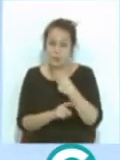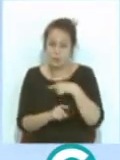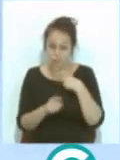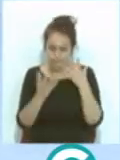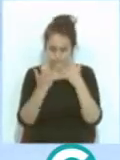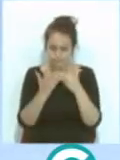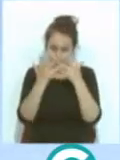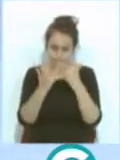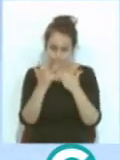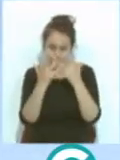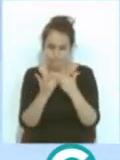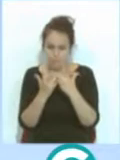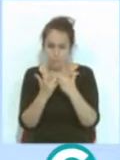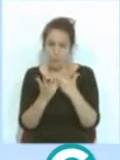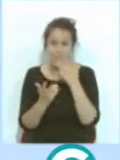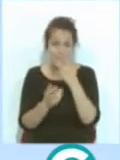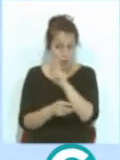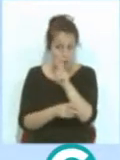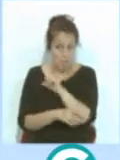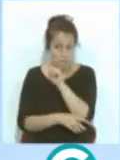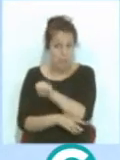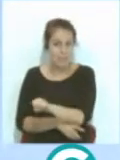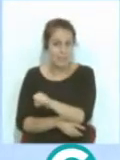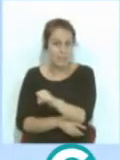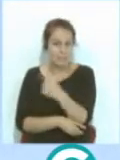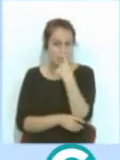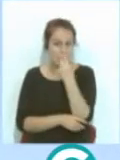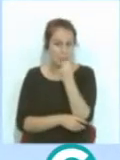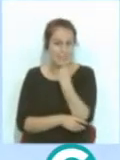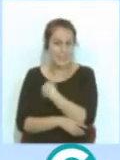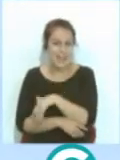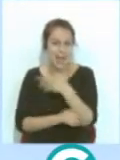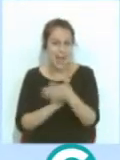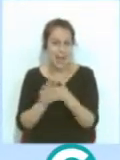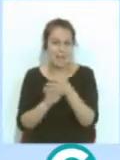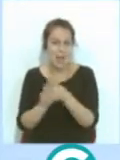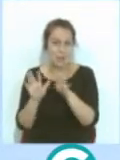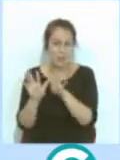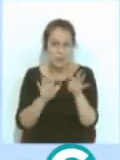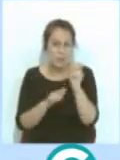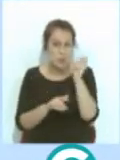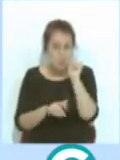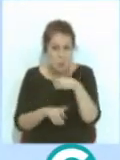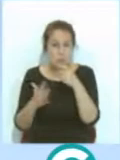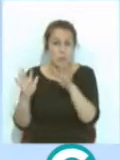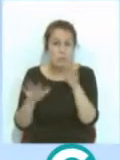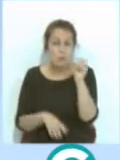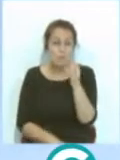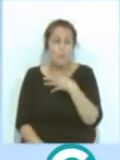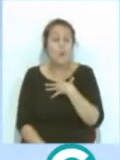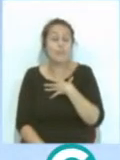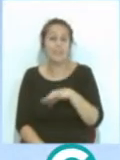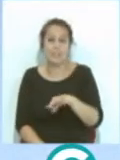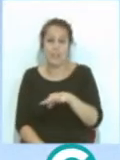número, ganándole al Real Valladolid, creo que ya podríamos hablar de un 99,9% de posibilidades